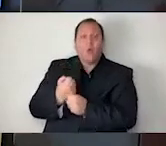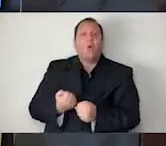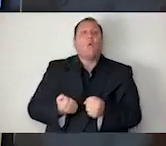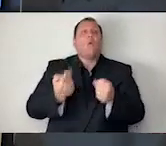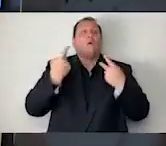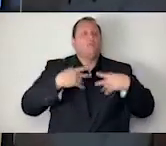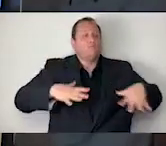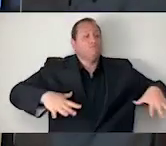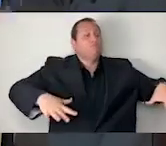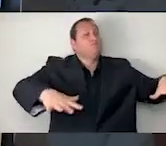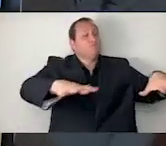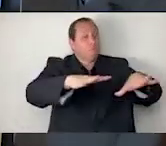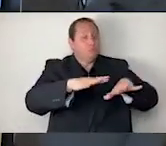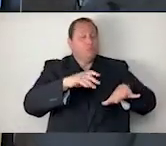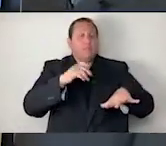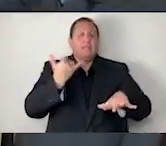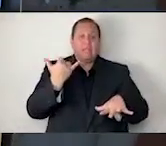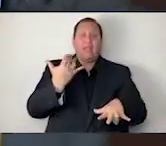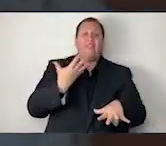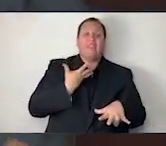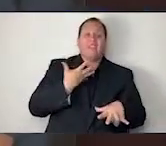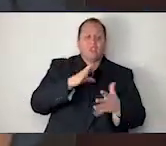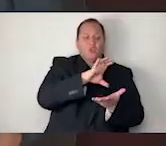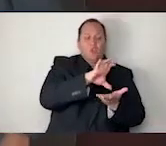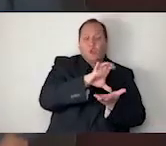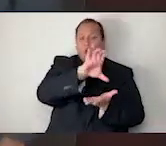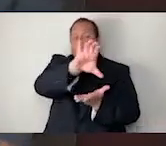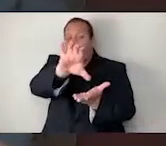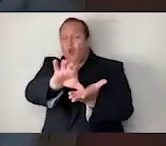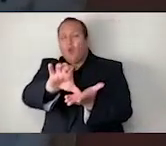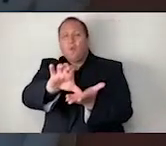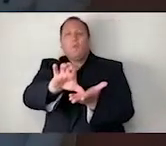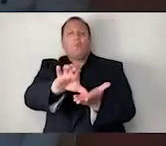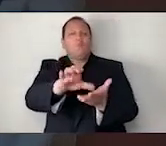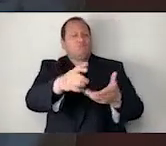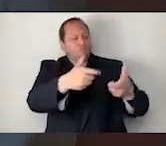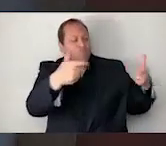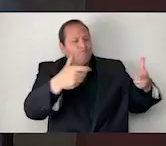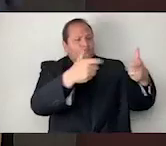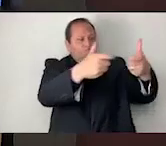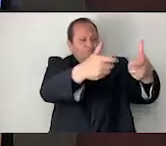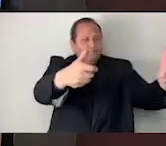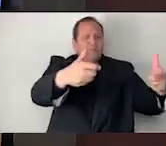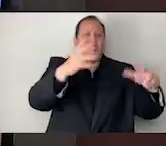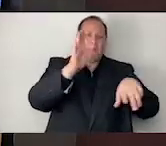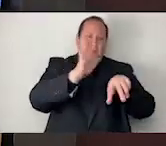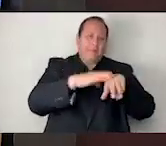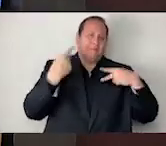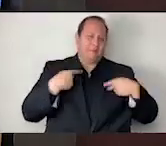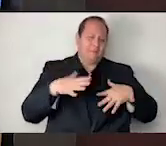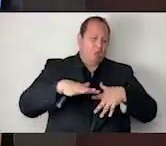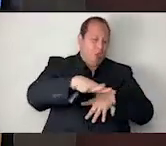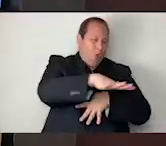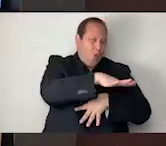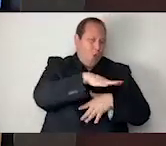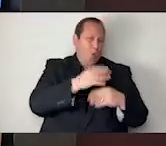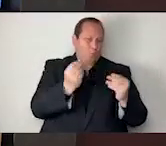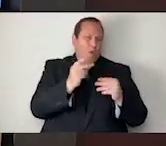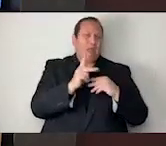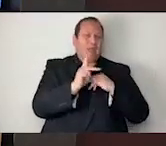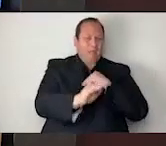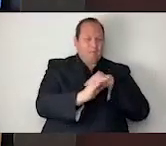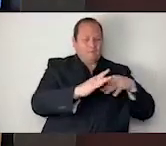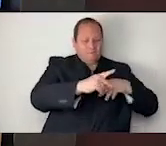habitantes por kilómetro cuadrado aquí están representativamente todos los estados sin embargo el punto de corte que utilizamos para para